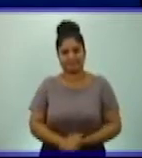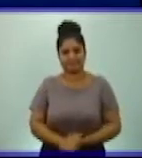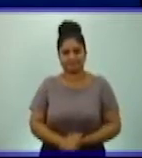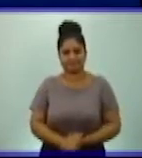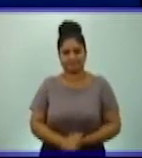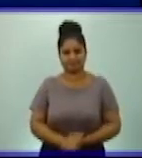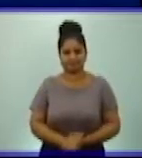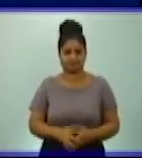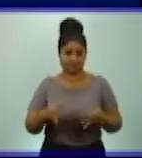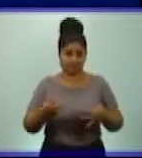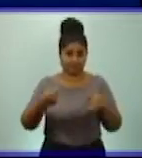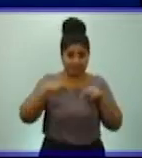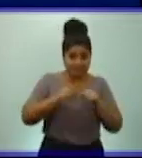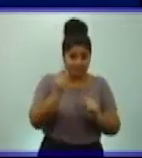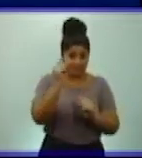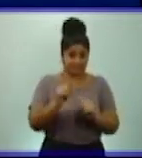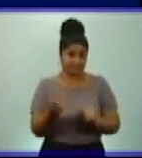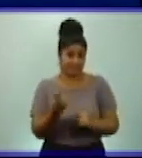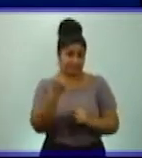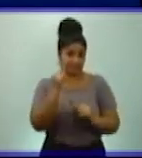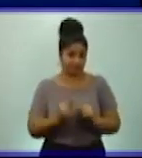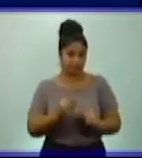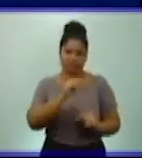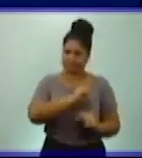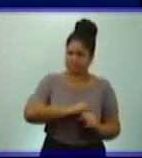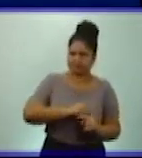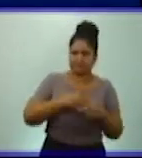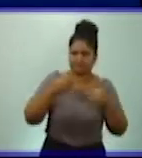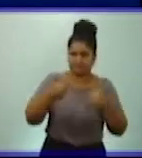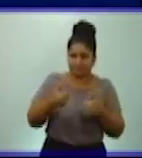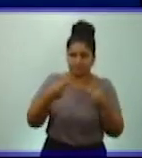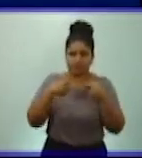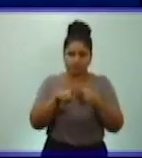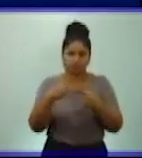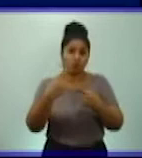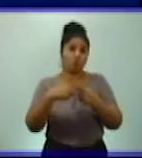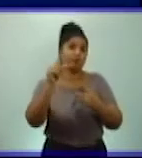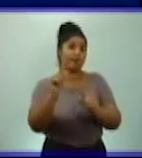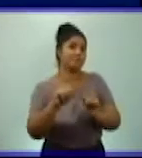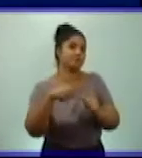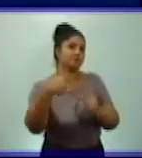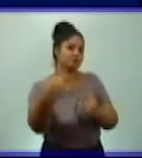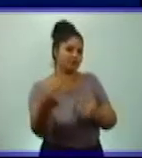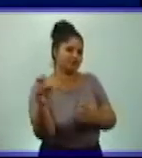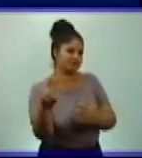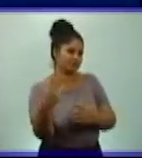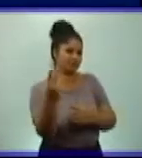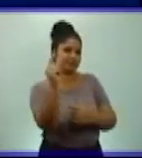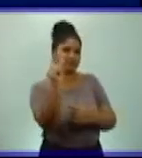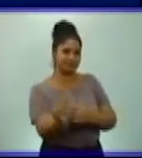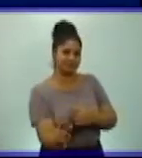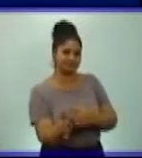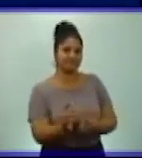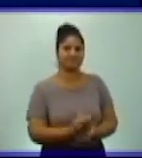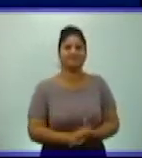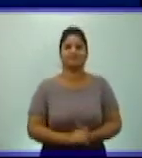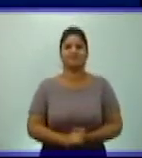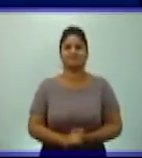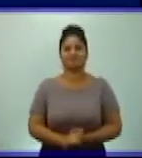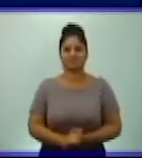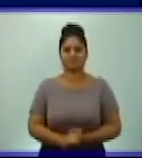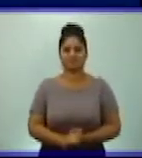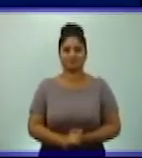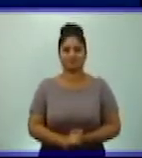la primera estrofa y por tanto está funcionando como un sustantivo vocativo. Esa es la función